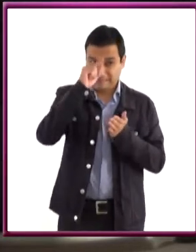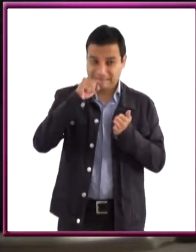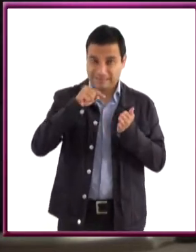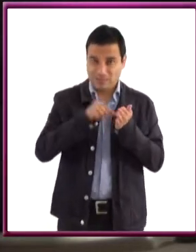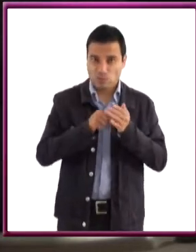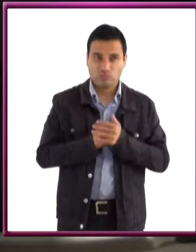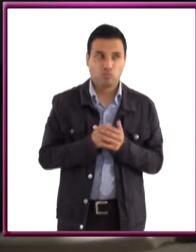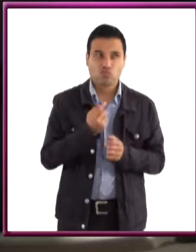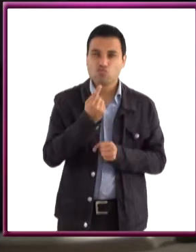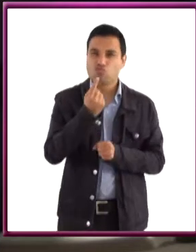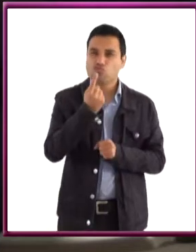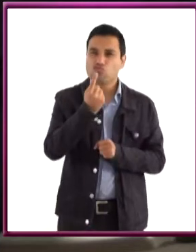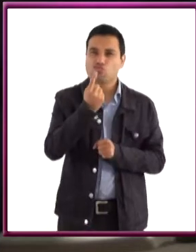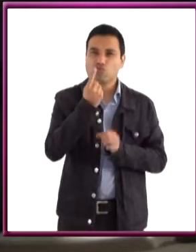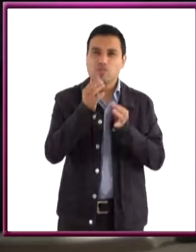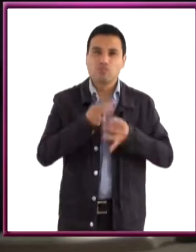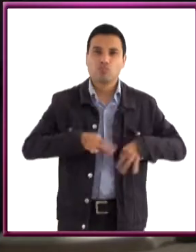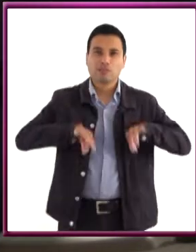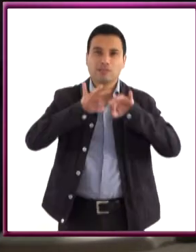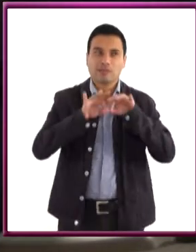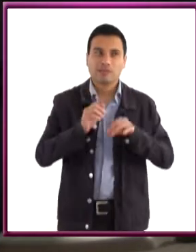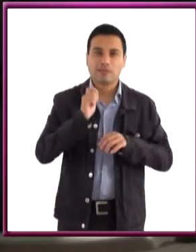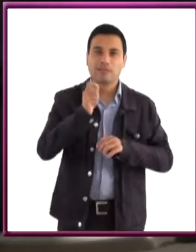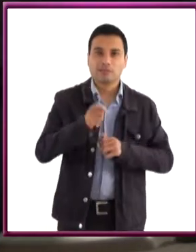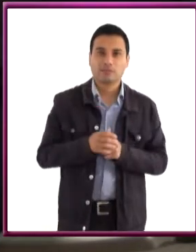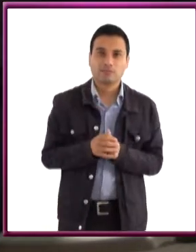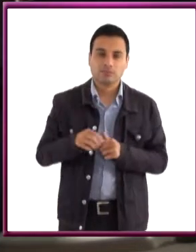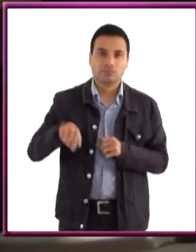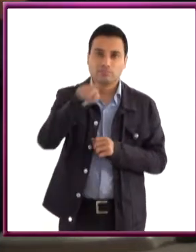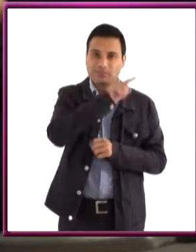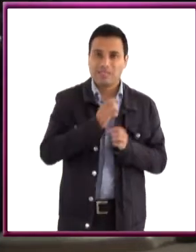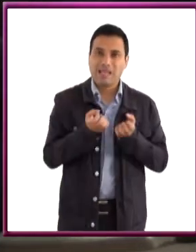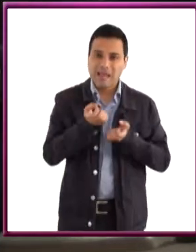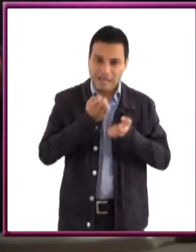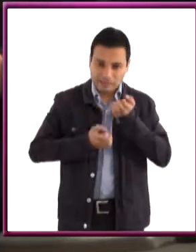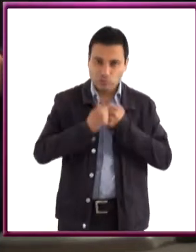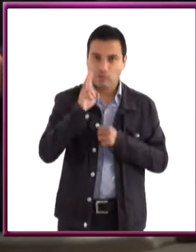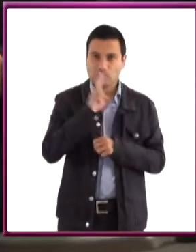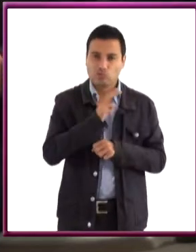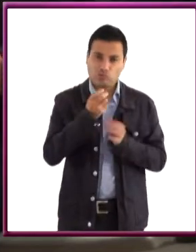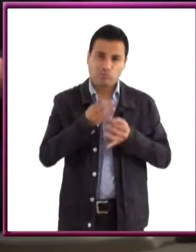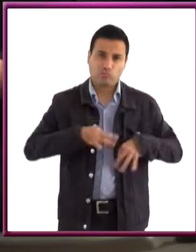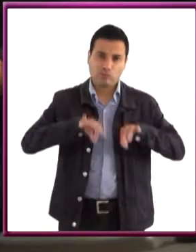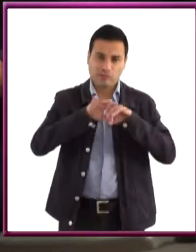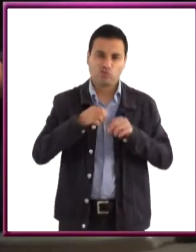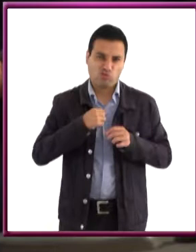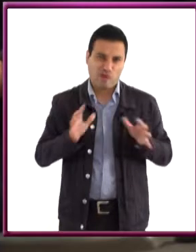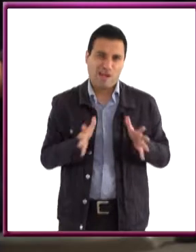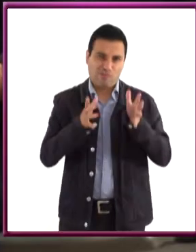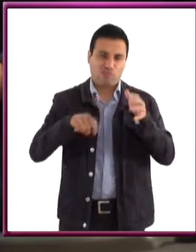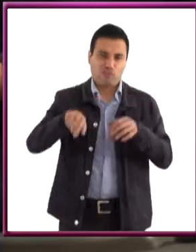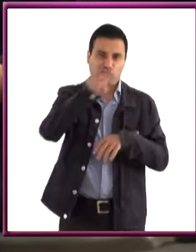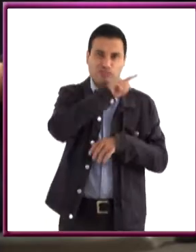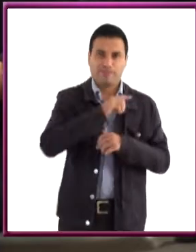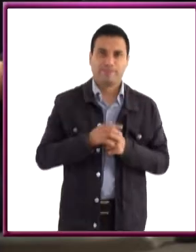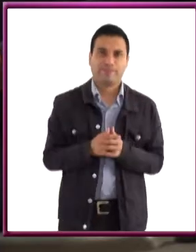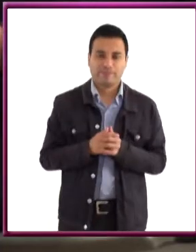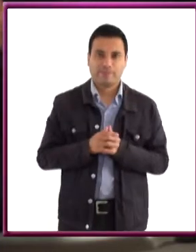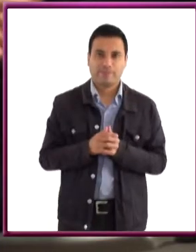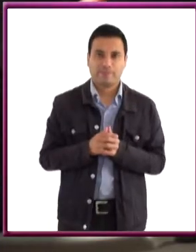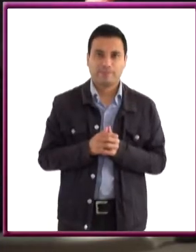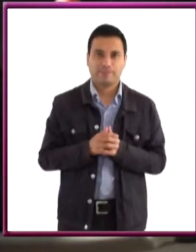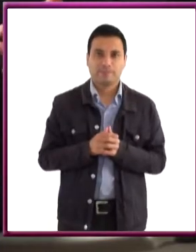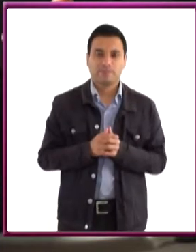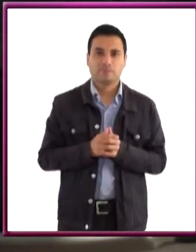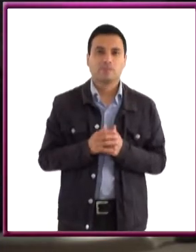de los módulos que van a meter ahorita es justo esto, un ejercicio de respiración, ¿no? Pero yo los invitaría a eso, a que